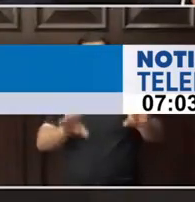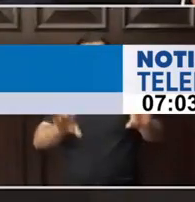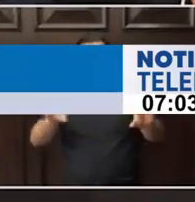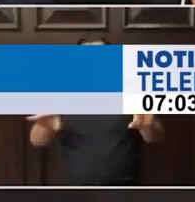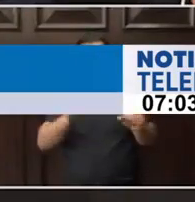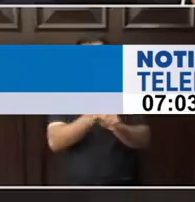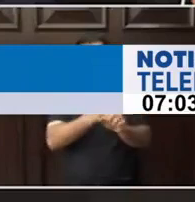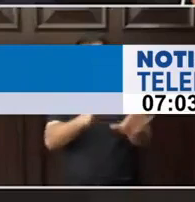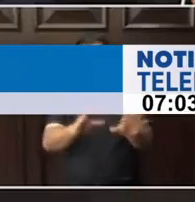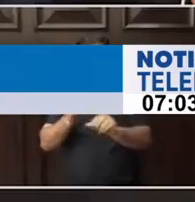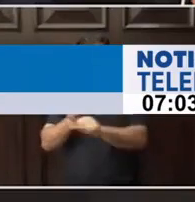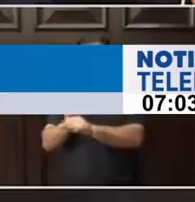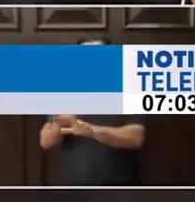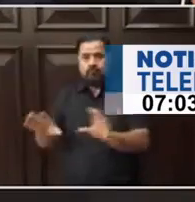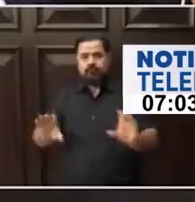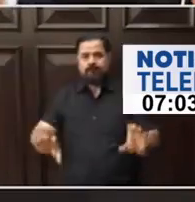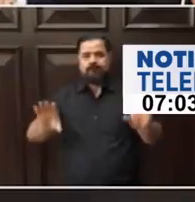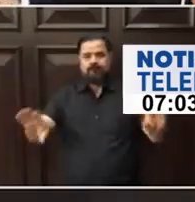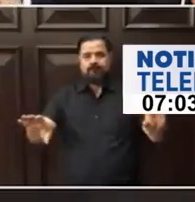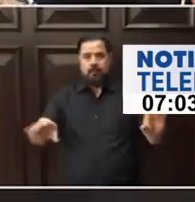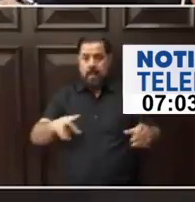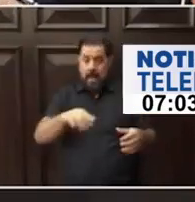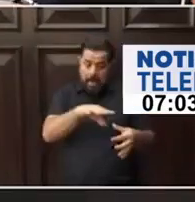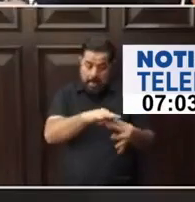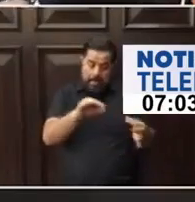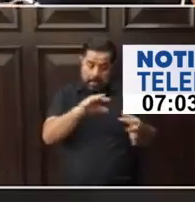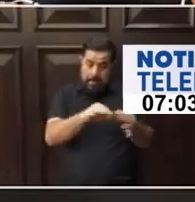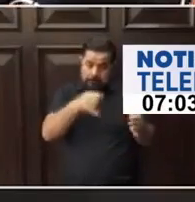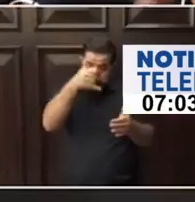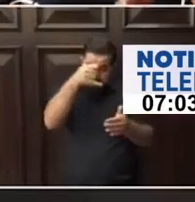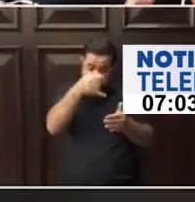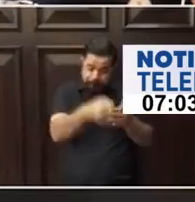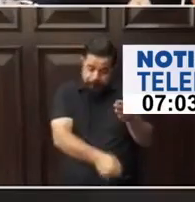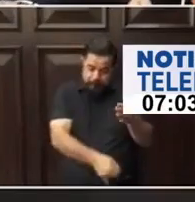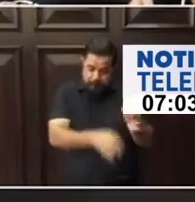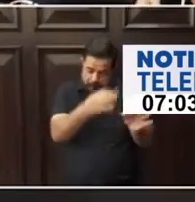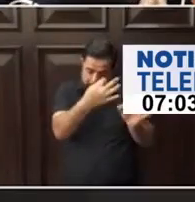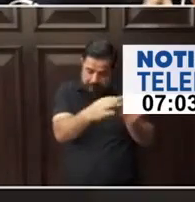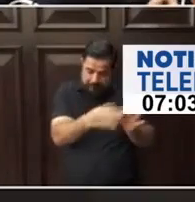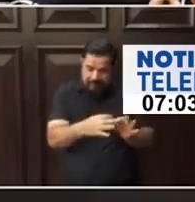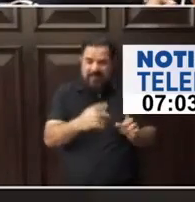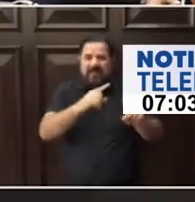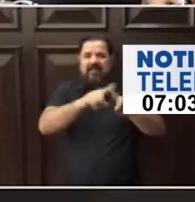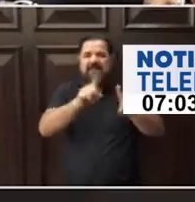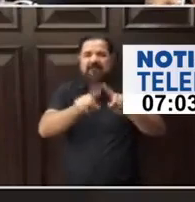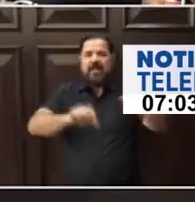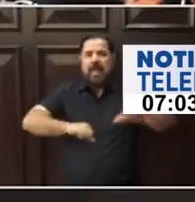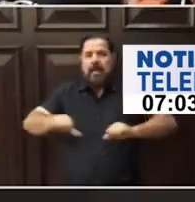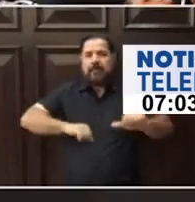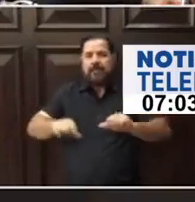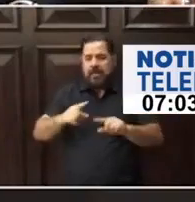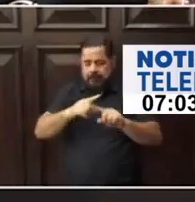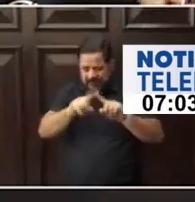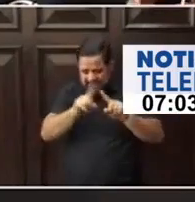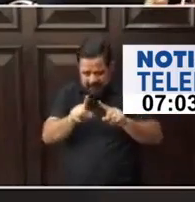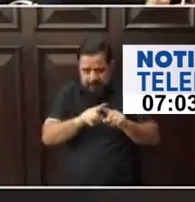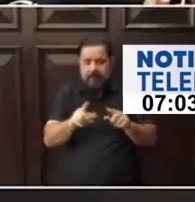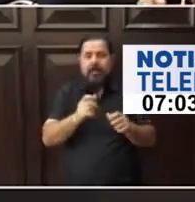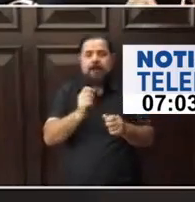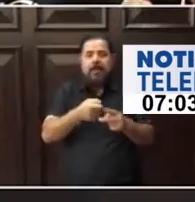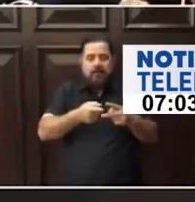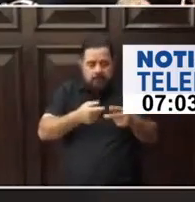presentado encontrarán con precisión cada una de las acciones realizadas y los elementos e